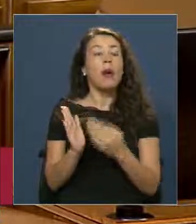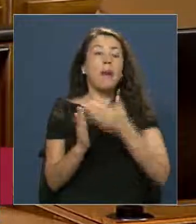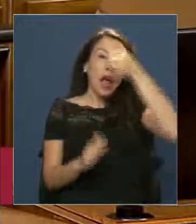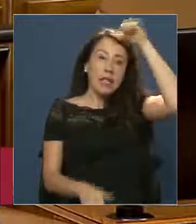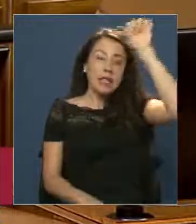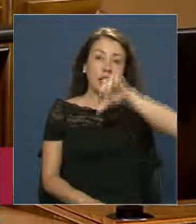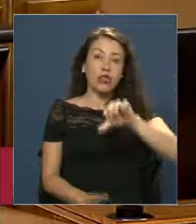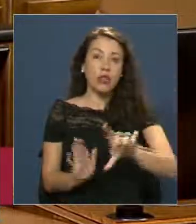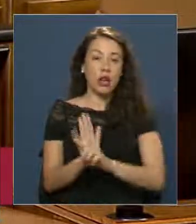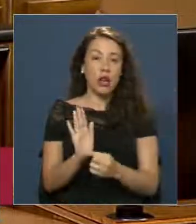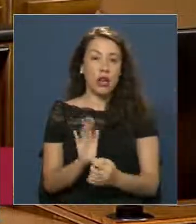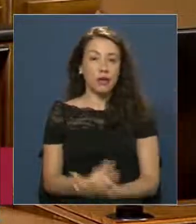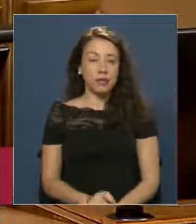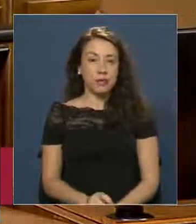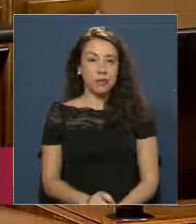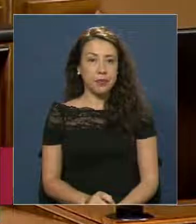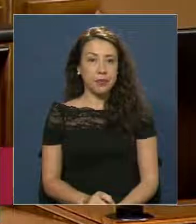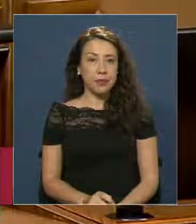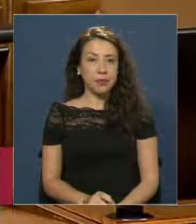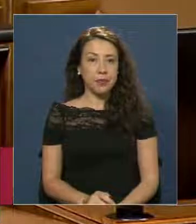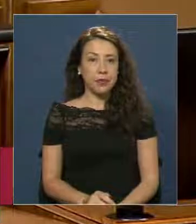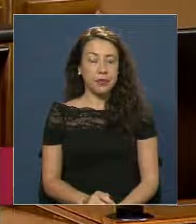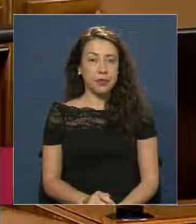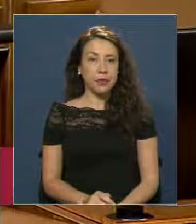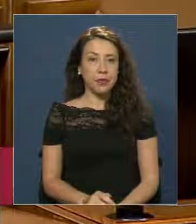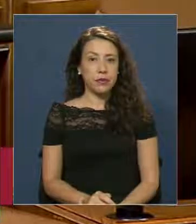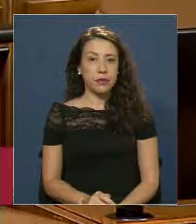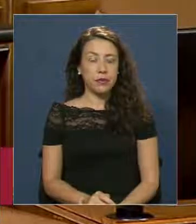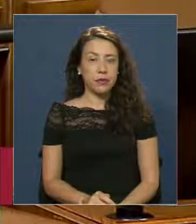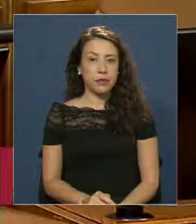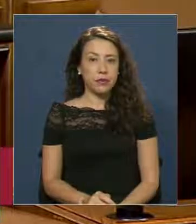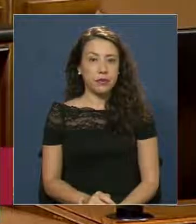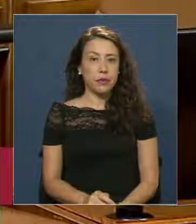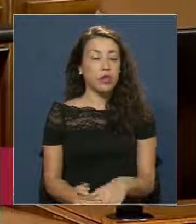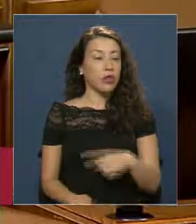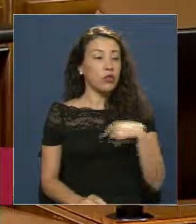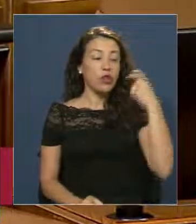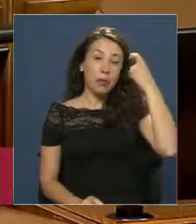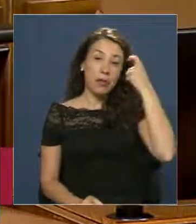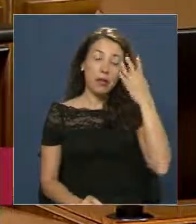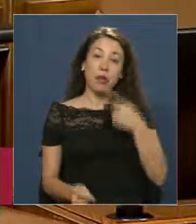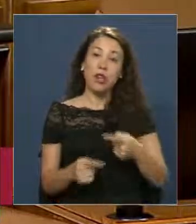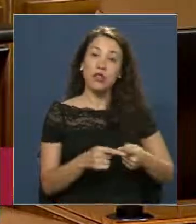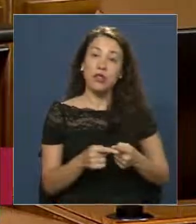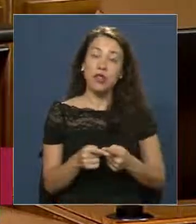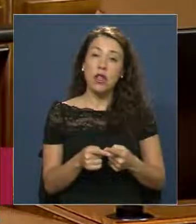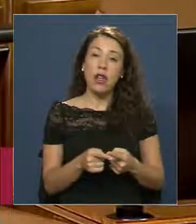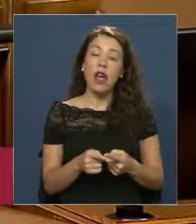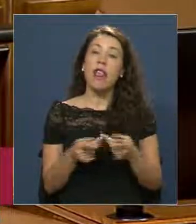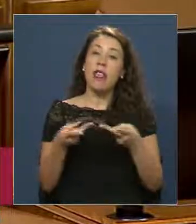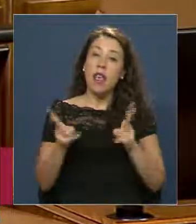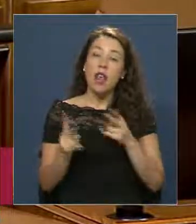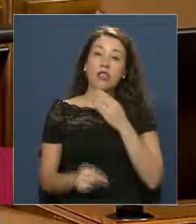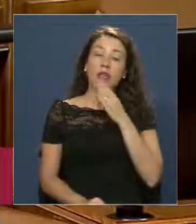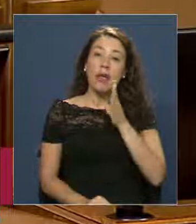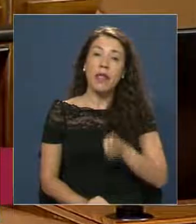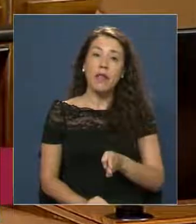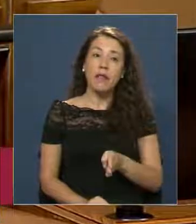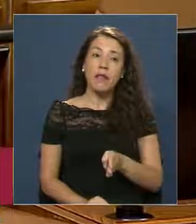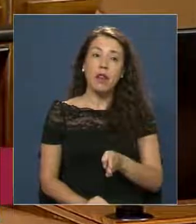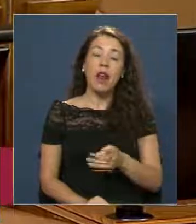penal. De esta manera vamos, los que creemos en una sociedad de derechos y también de deberes,